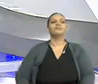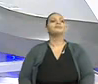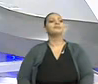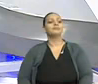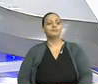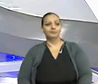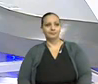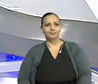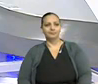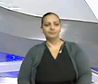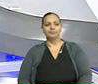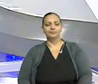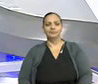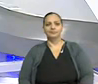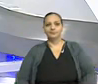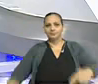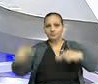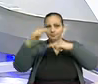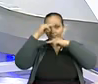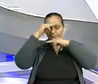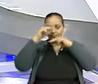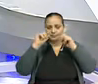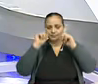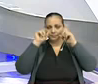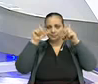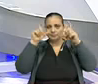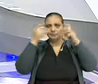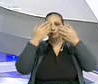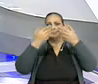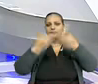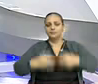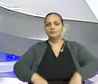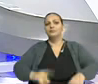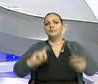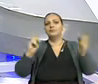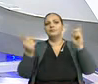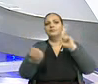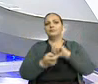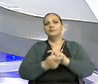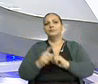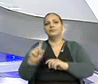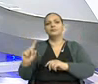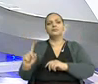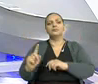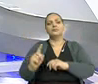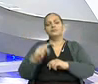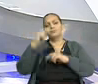despedimos la noticia del despertar y viene primera emisión.